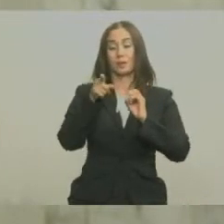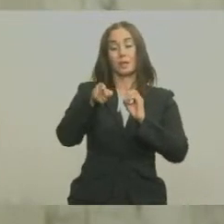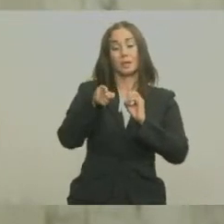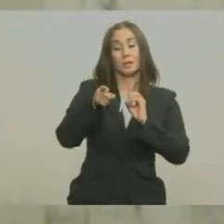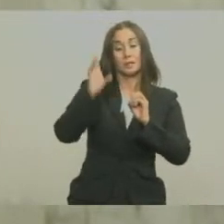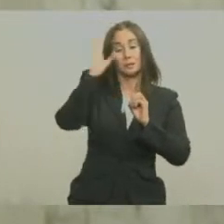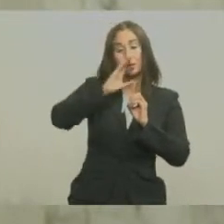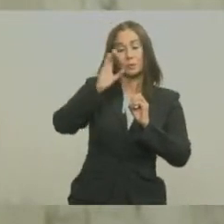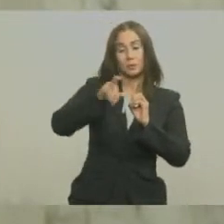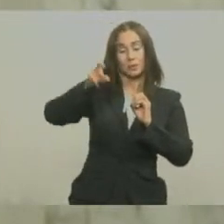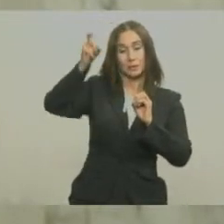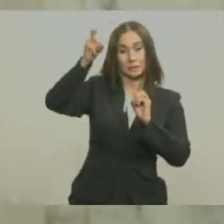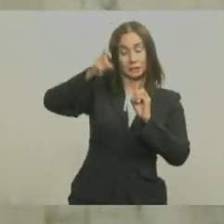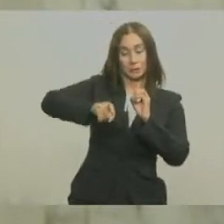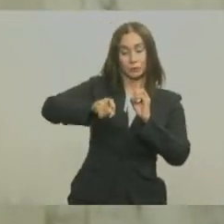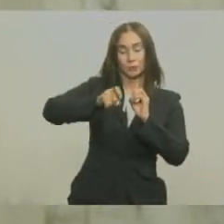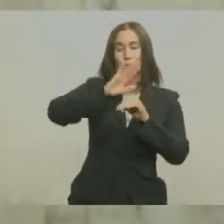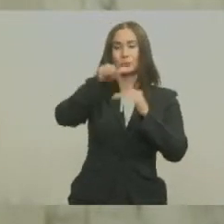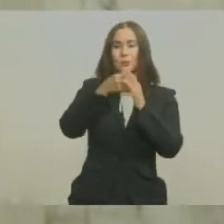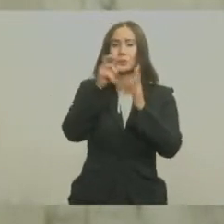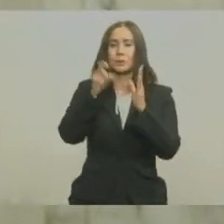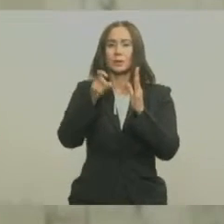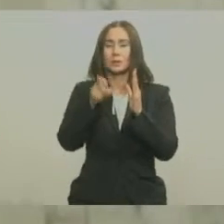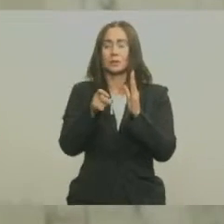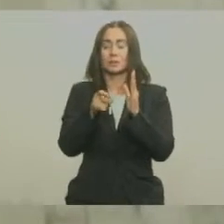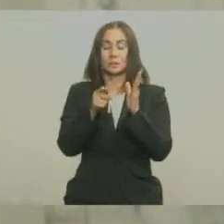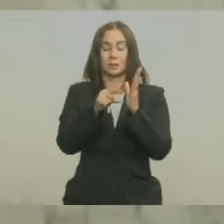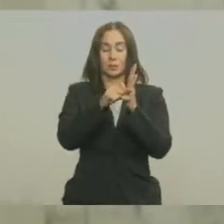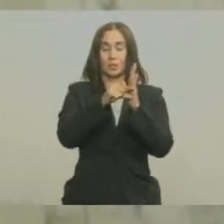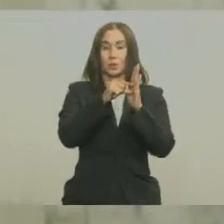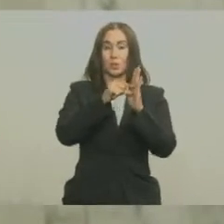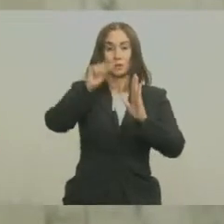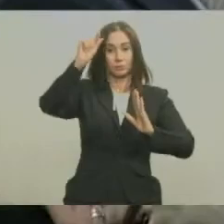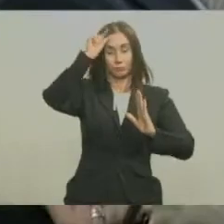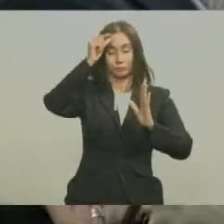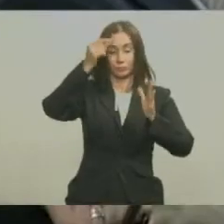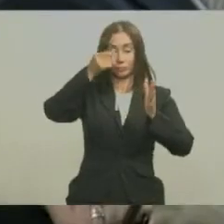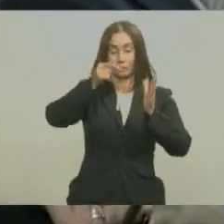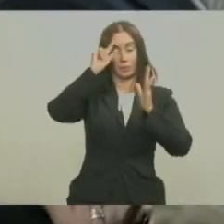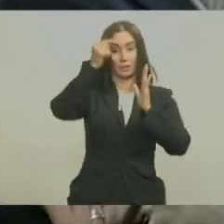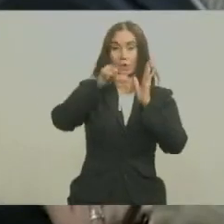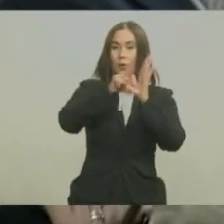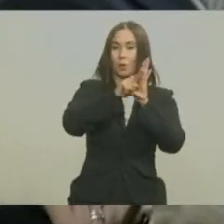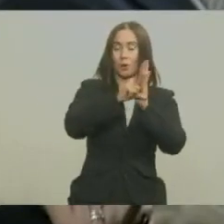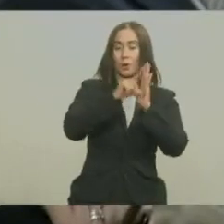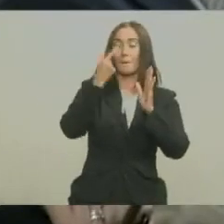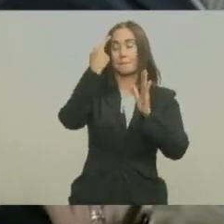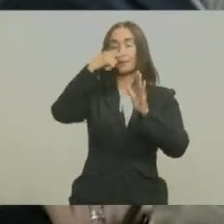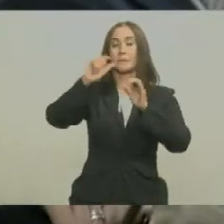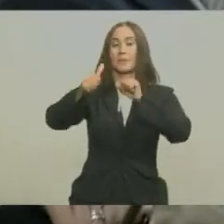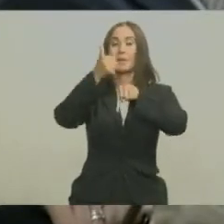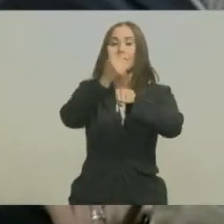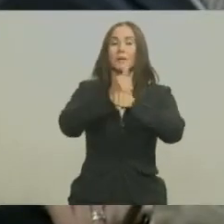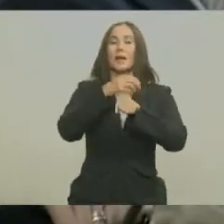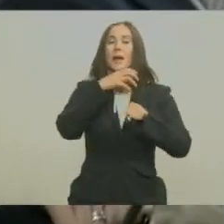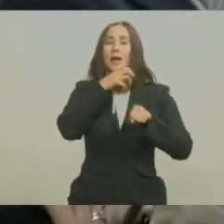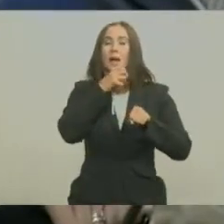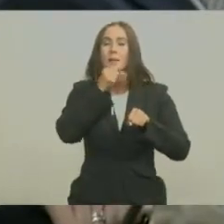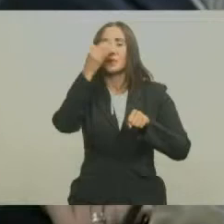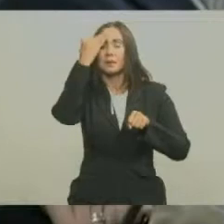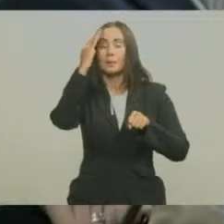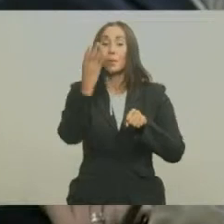medidas necesarias, incluso de carácter legislativo, para fijar una edad mínima para